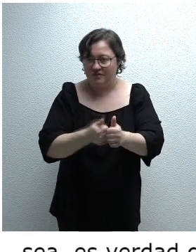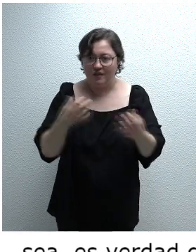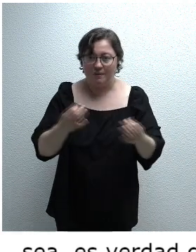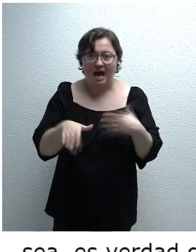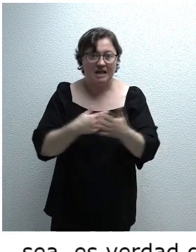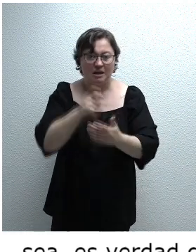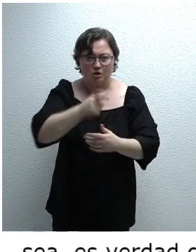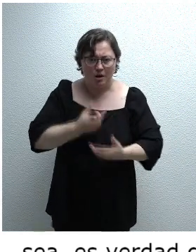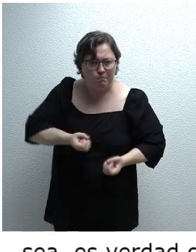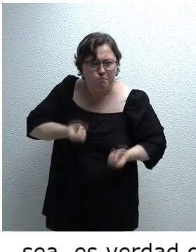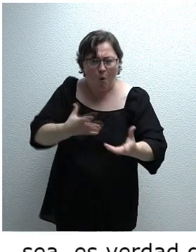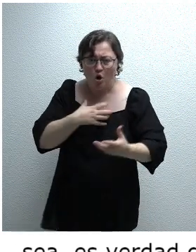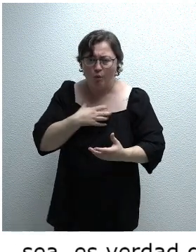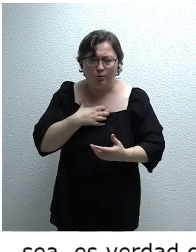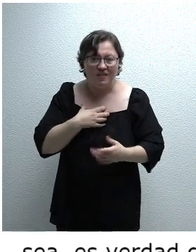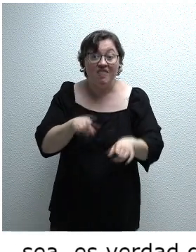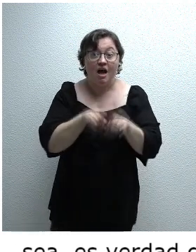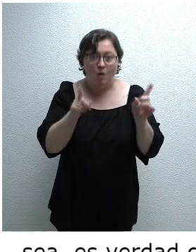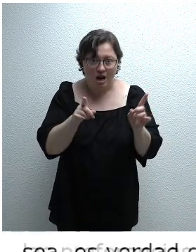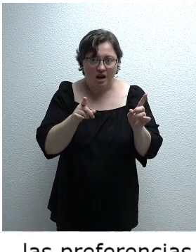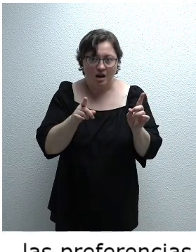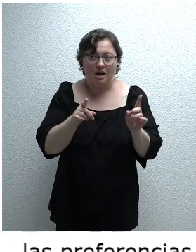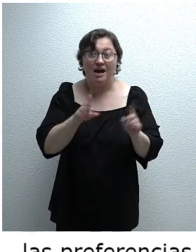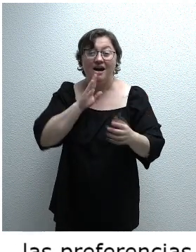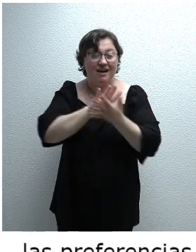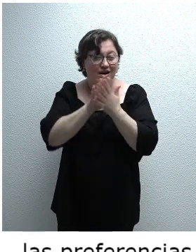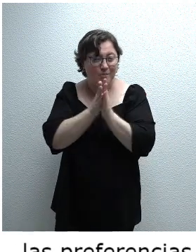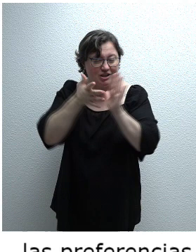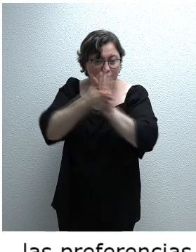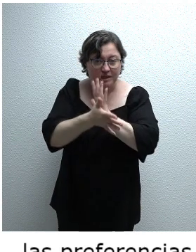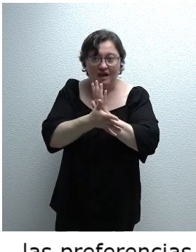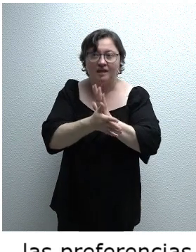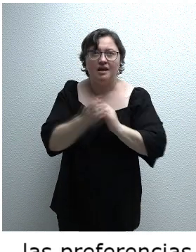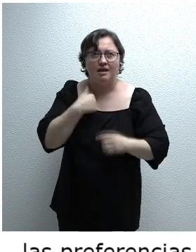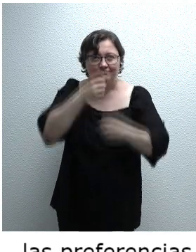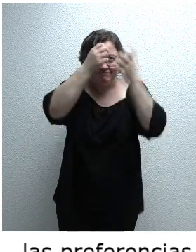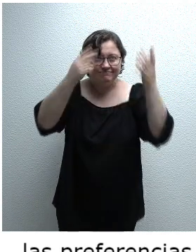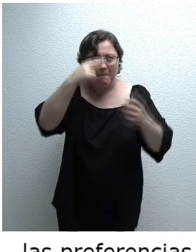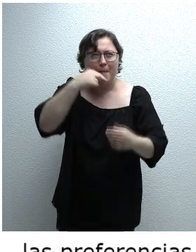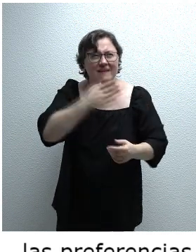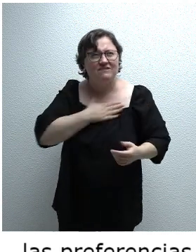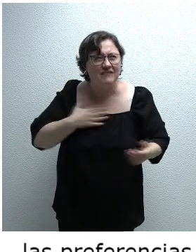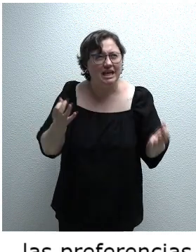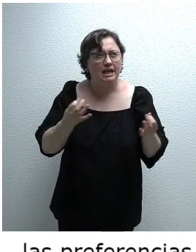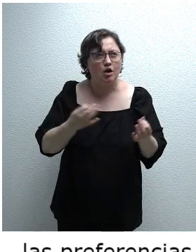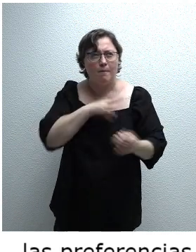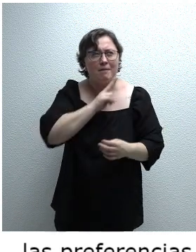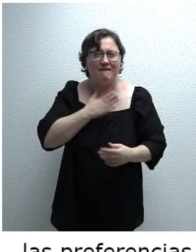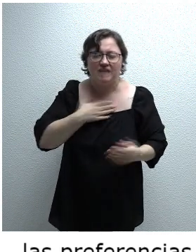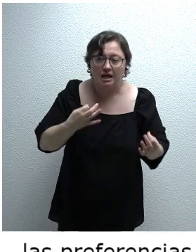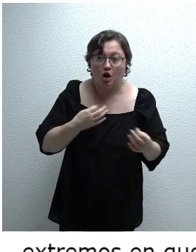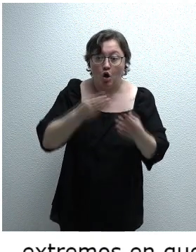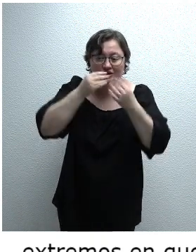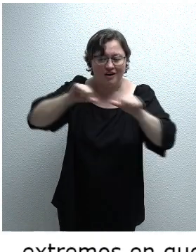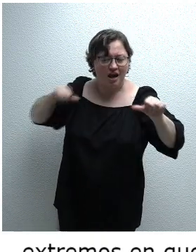se pueda expresar, pues habrá que ver eso que comentaban anteriormente de qué hubiera querido papá o qué hubiera querido mamá o su historia